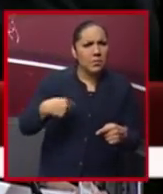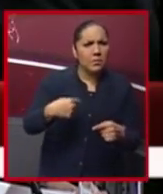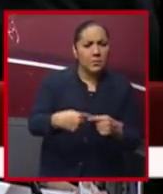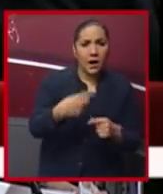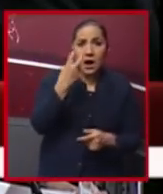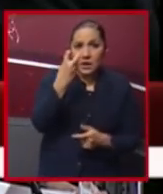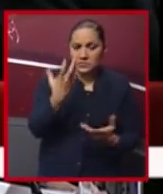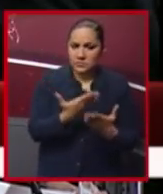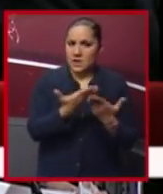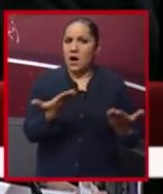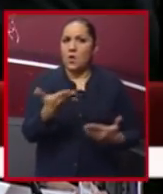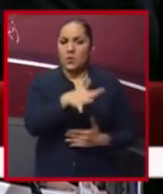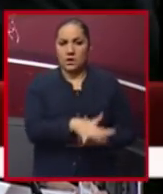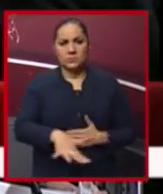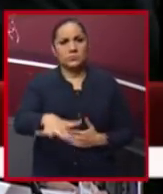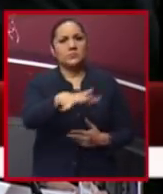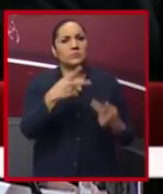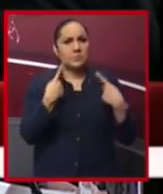ausencia enorme del Estado.